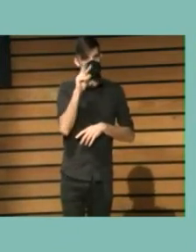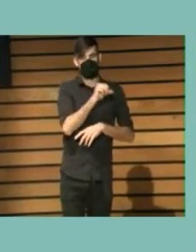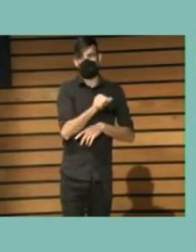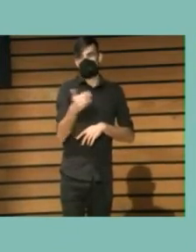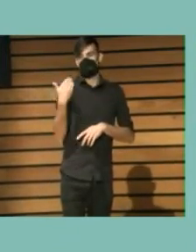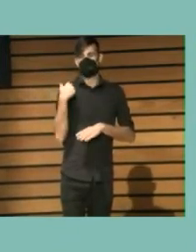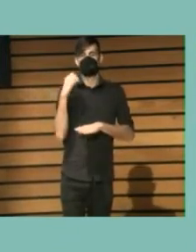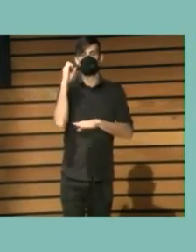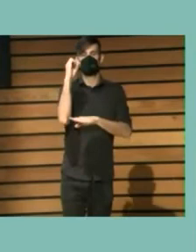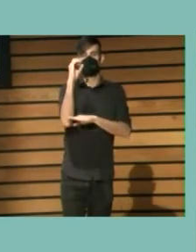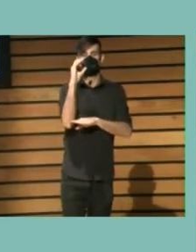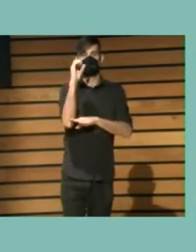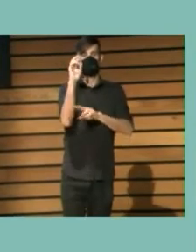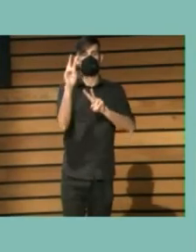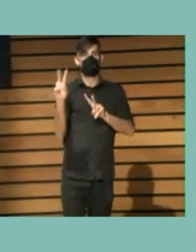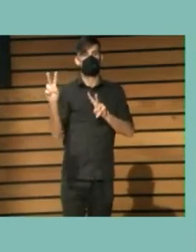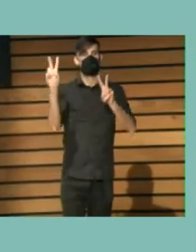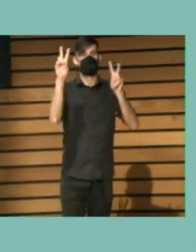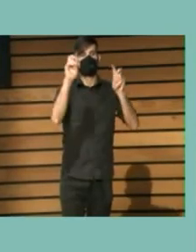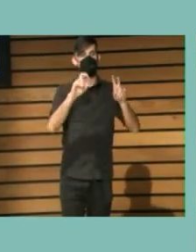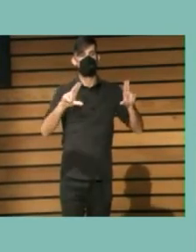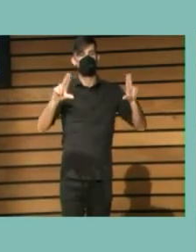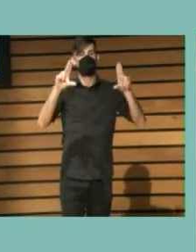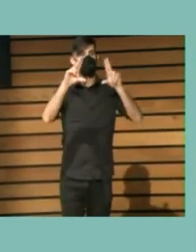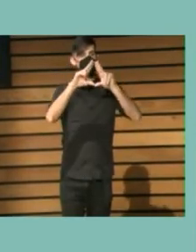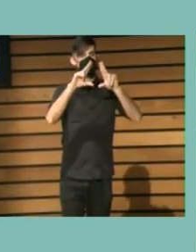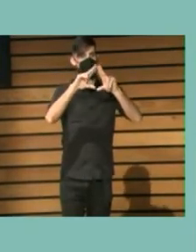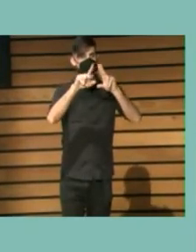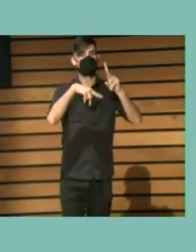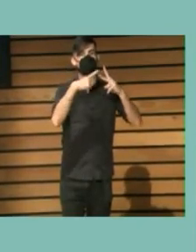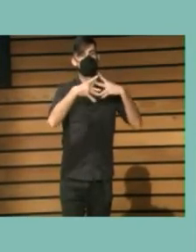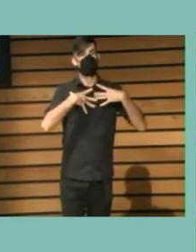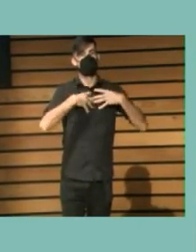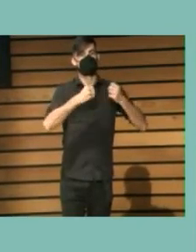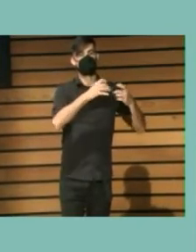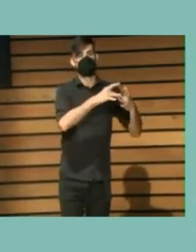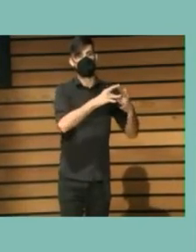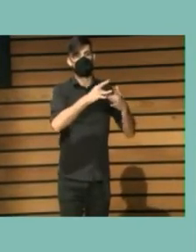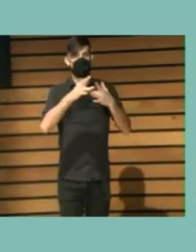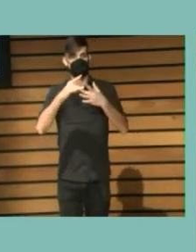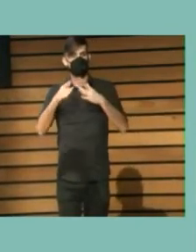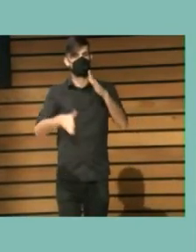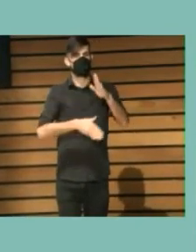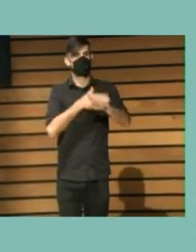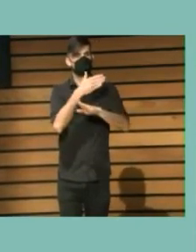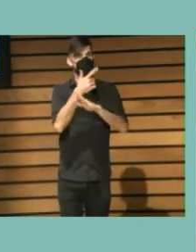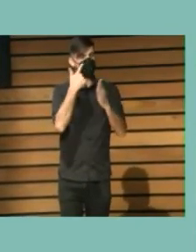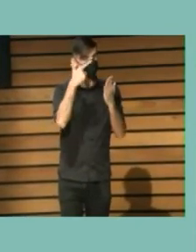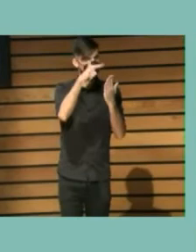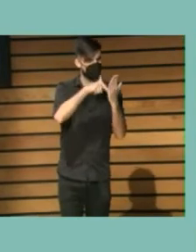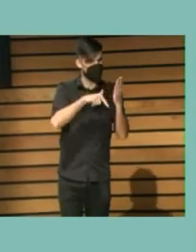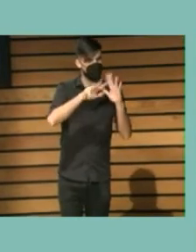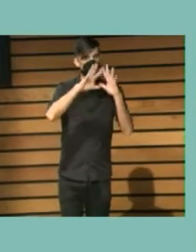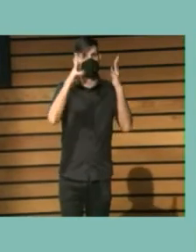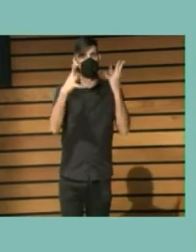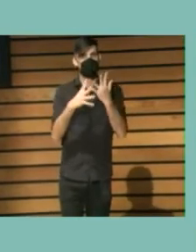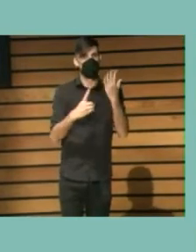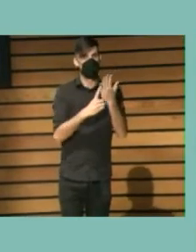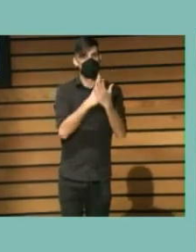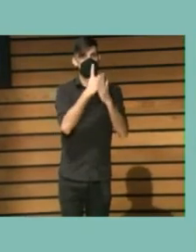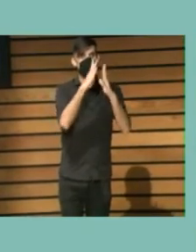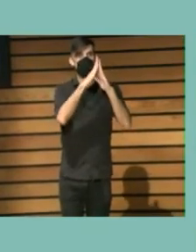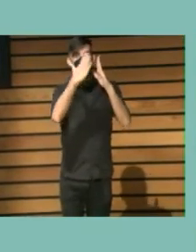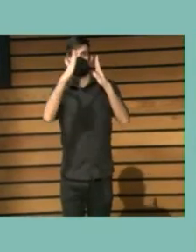conferencia sobre feminismos y liderazgo y fui al mapa mundial de bibliotecas y observé que había